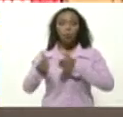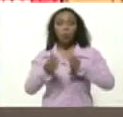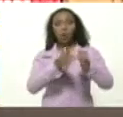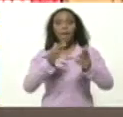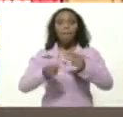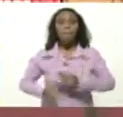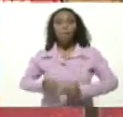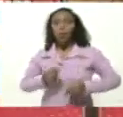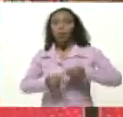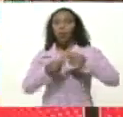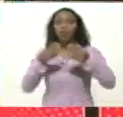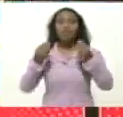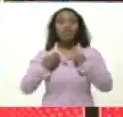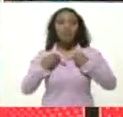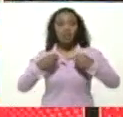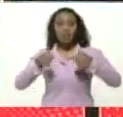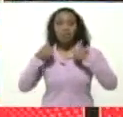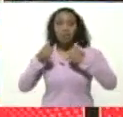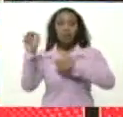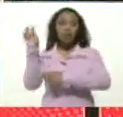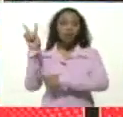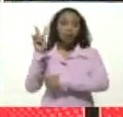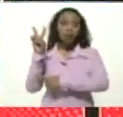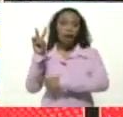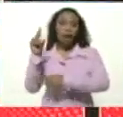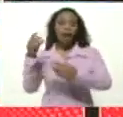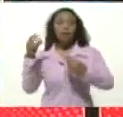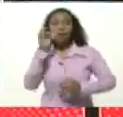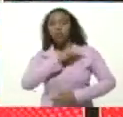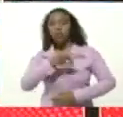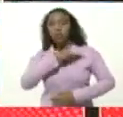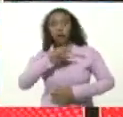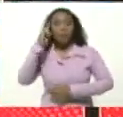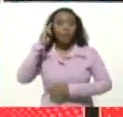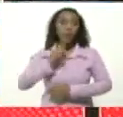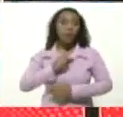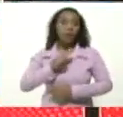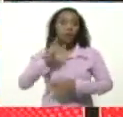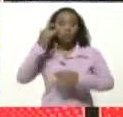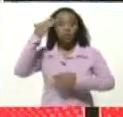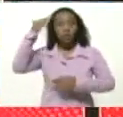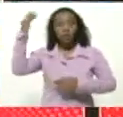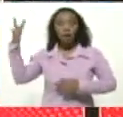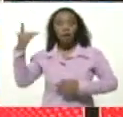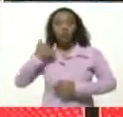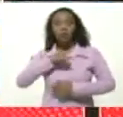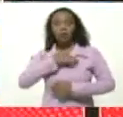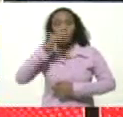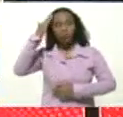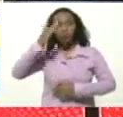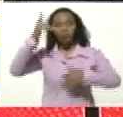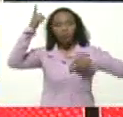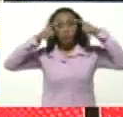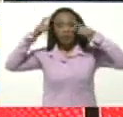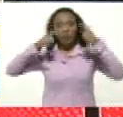construcción del vivir viviendo venezolano, del socialismo bolivariano soñado por nuestro comandante